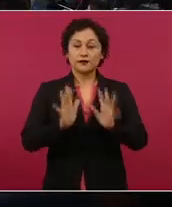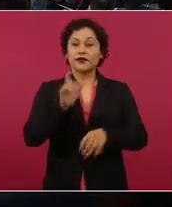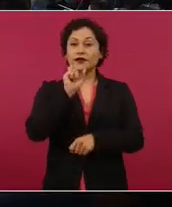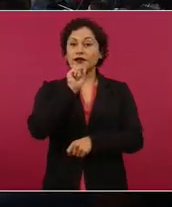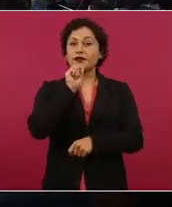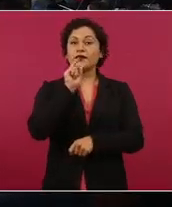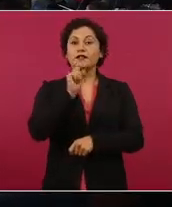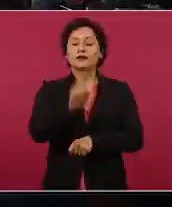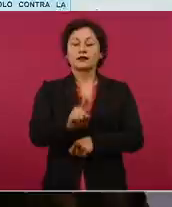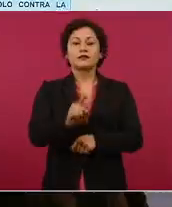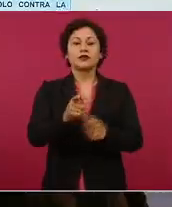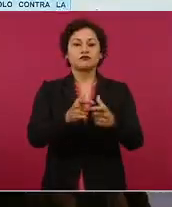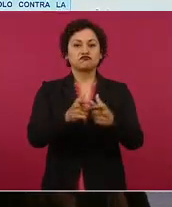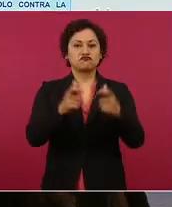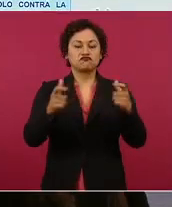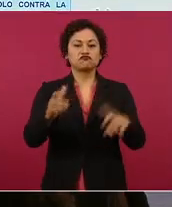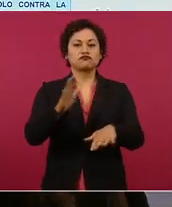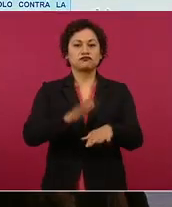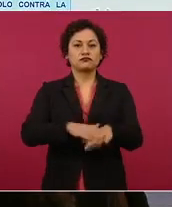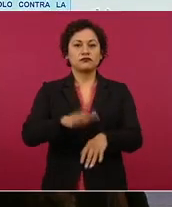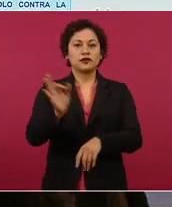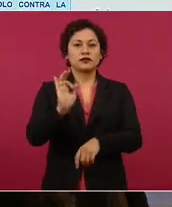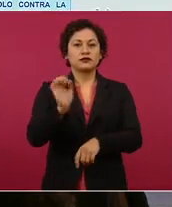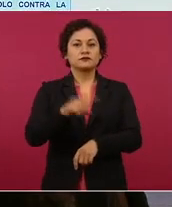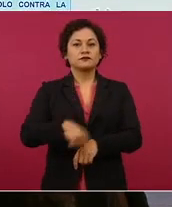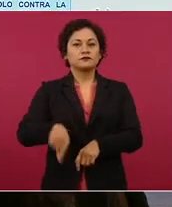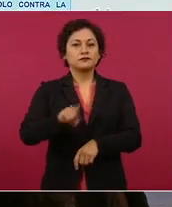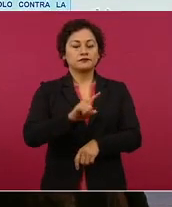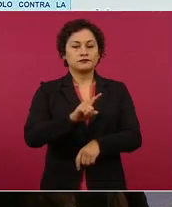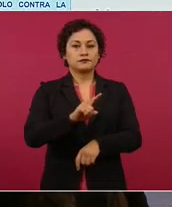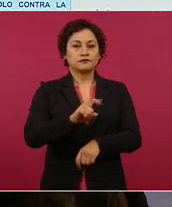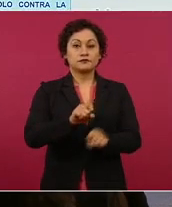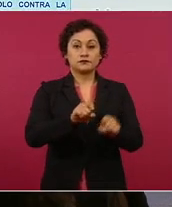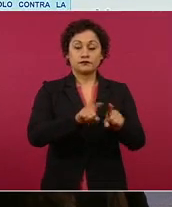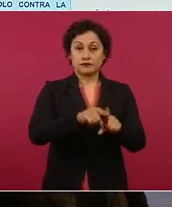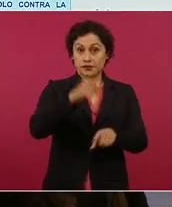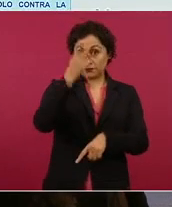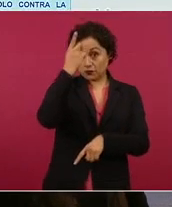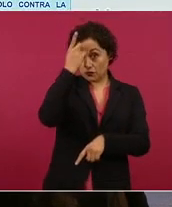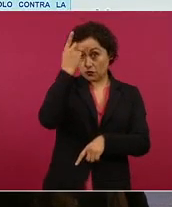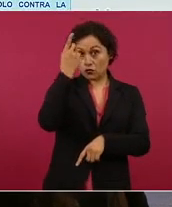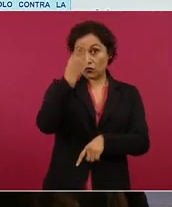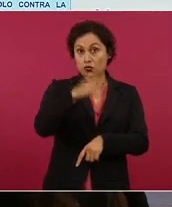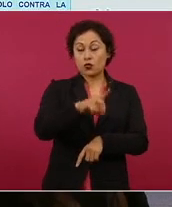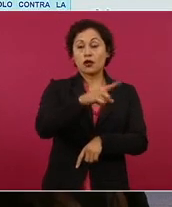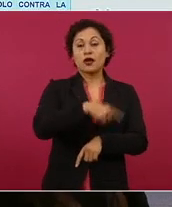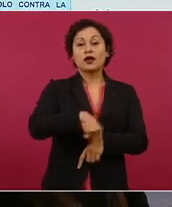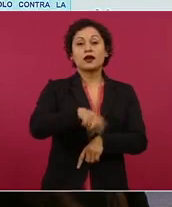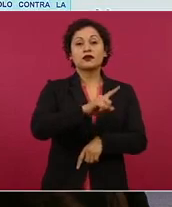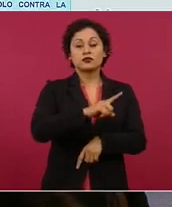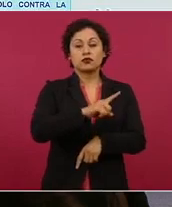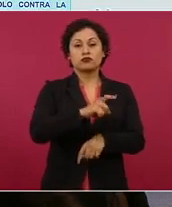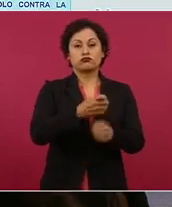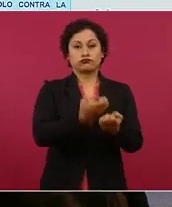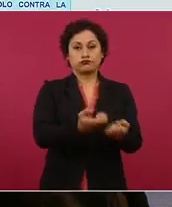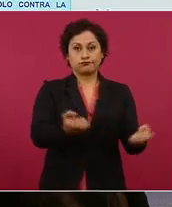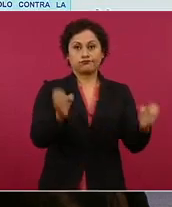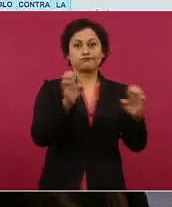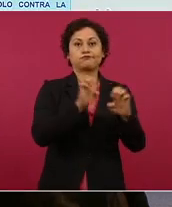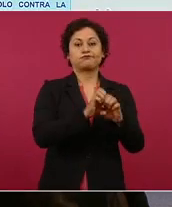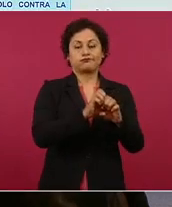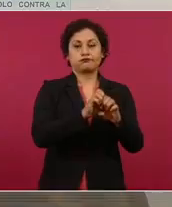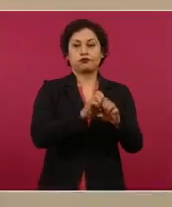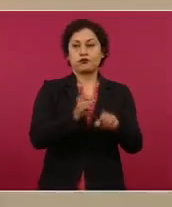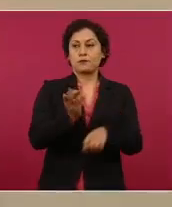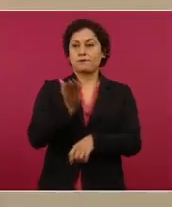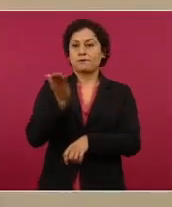la coadyuvancia cuando es requerida por los propios propietarios de los bienes en los estadios, se ha incrementado